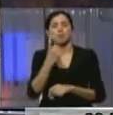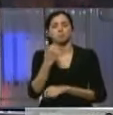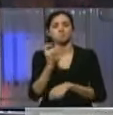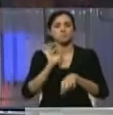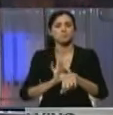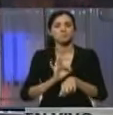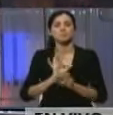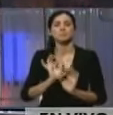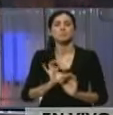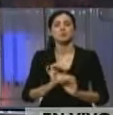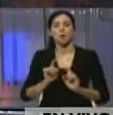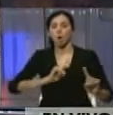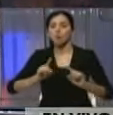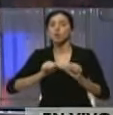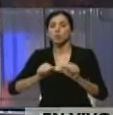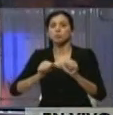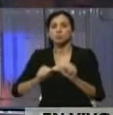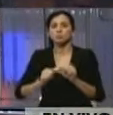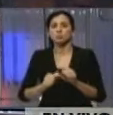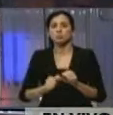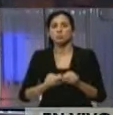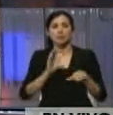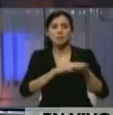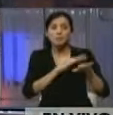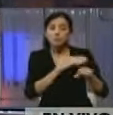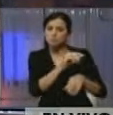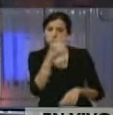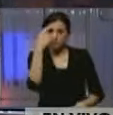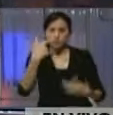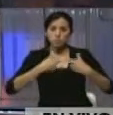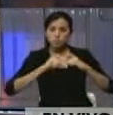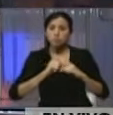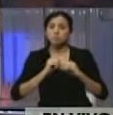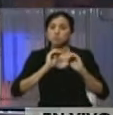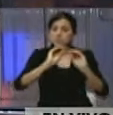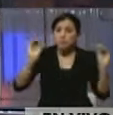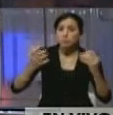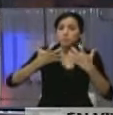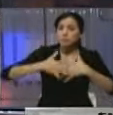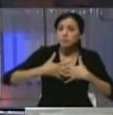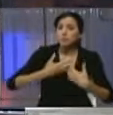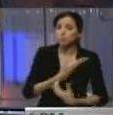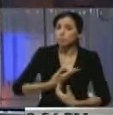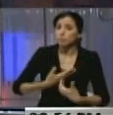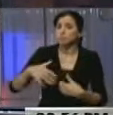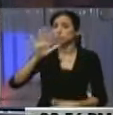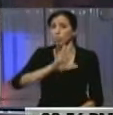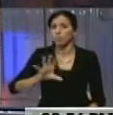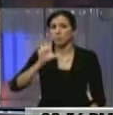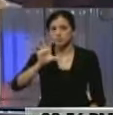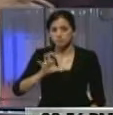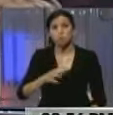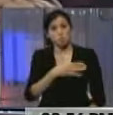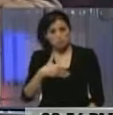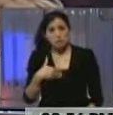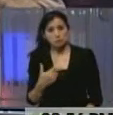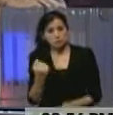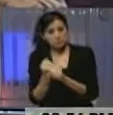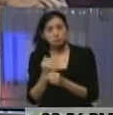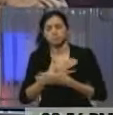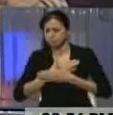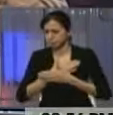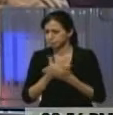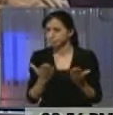seguir coordinando. Yo sigo haciendo un llamado, Aristóbulos, a todos los sectores empresariales del país. Si usted quiere trabajar, aquí